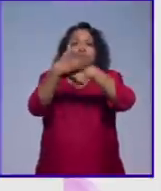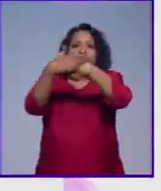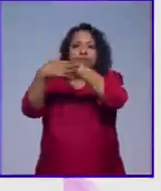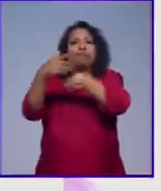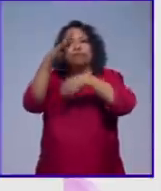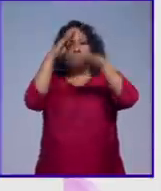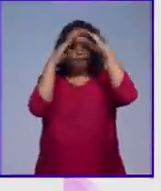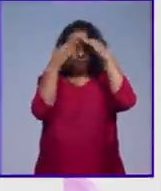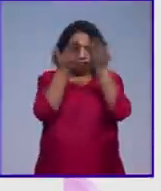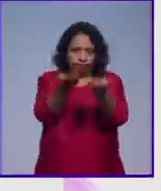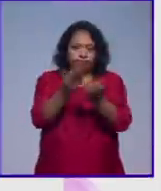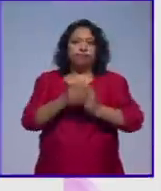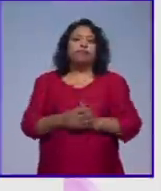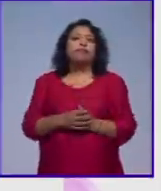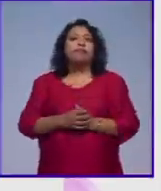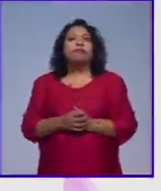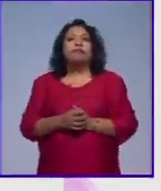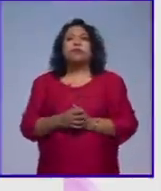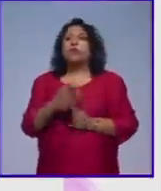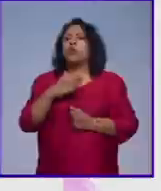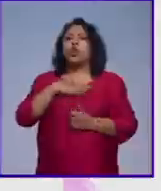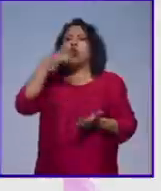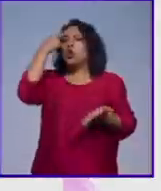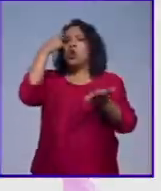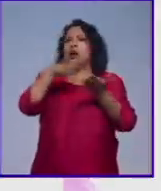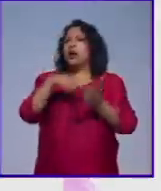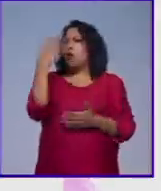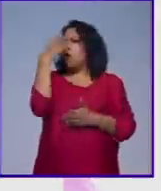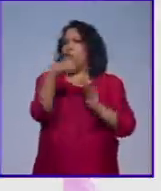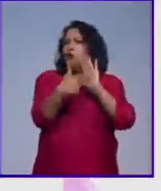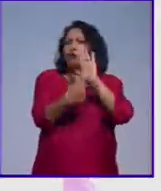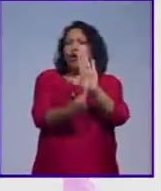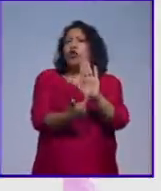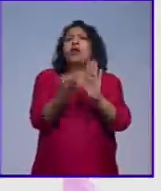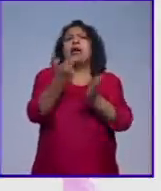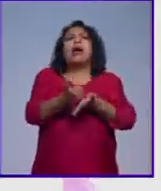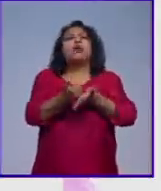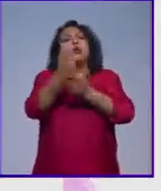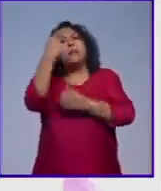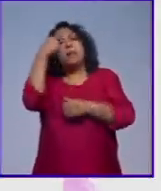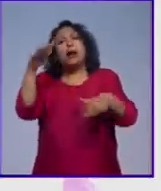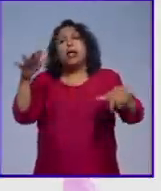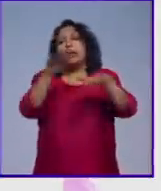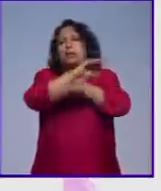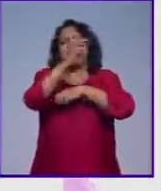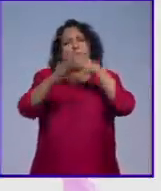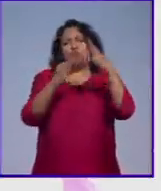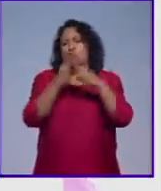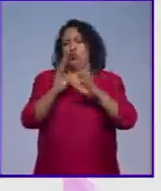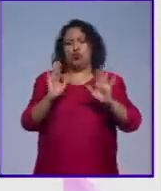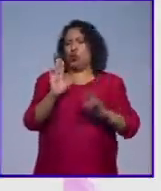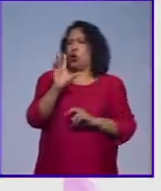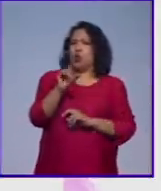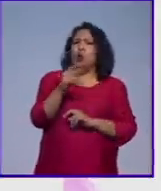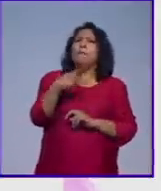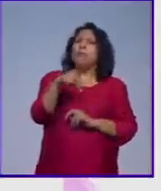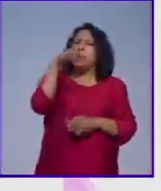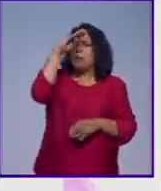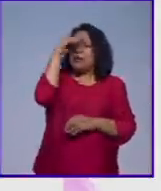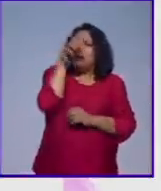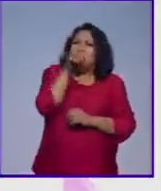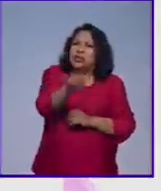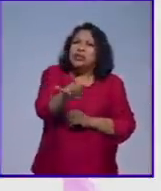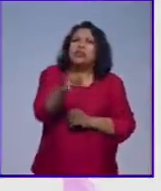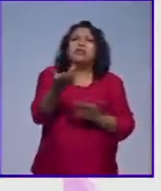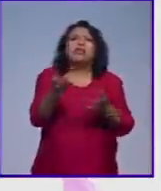una reflexión. Yo no creo que la fotografía sea la herramienta para cambiar el mundo, pero sí creo que